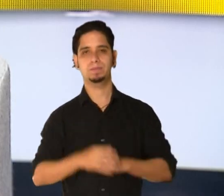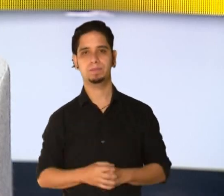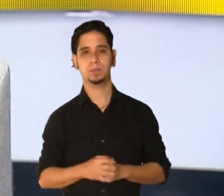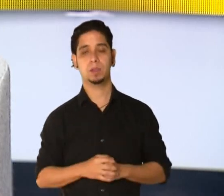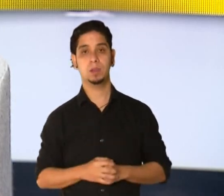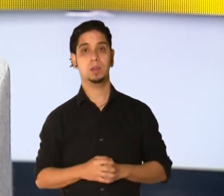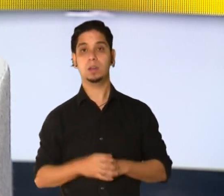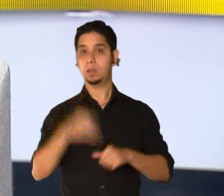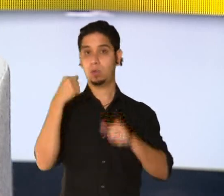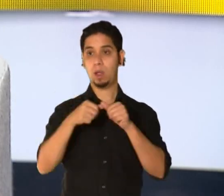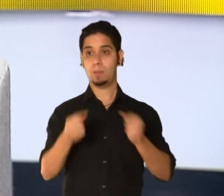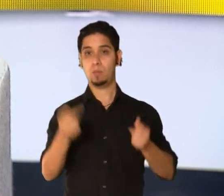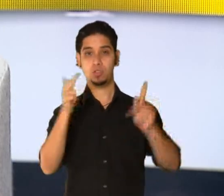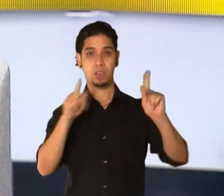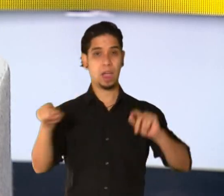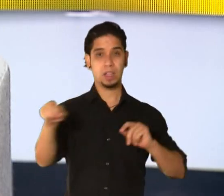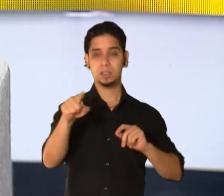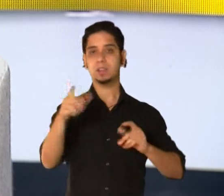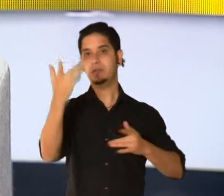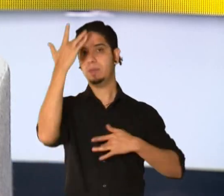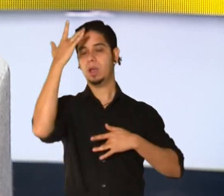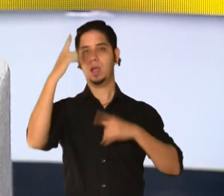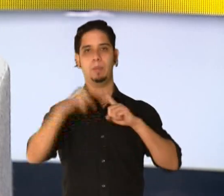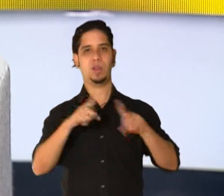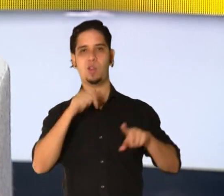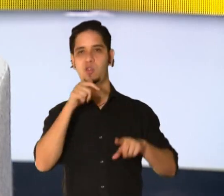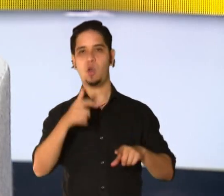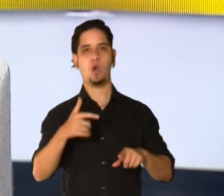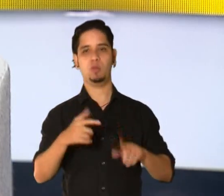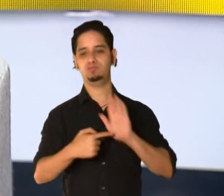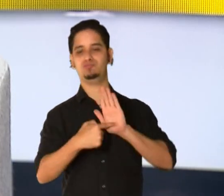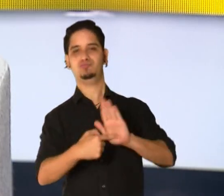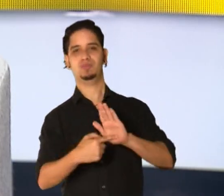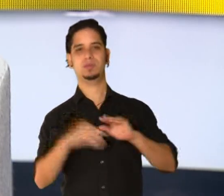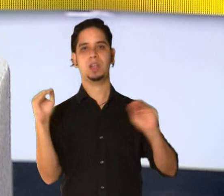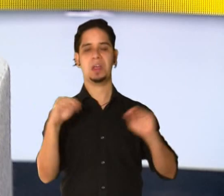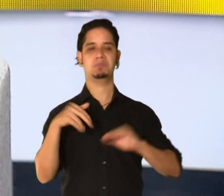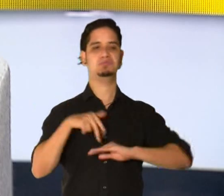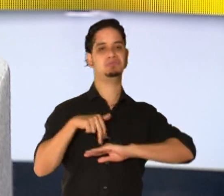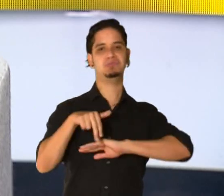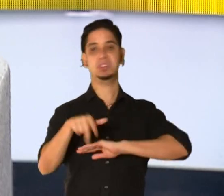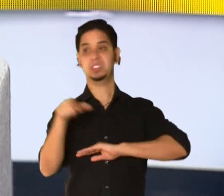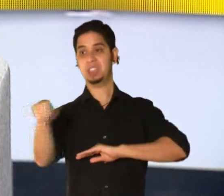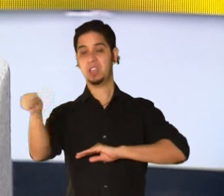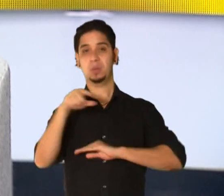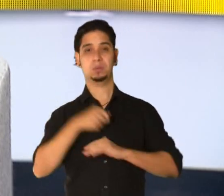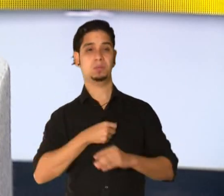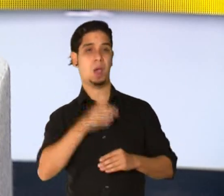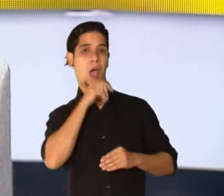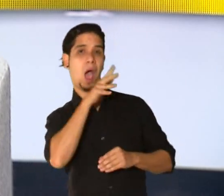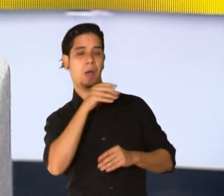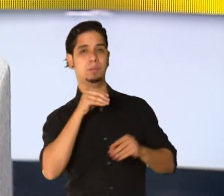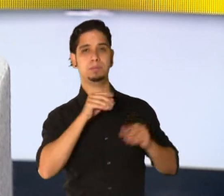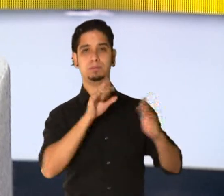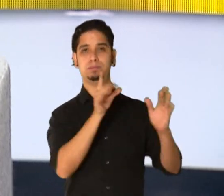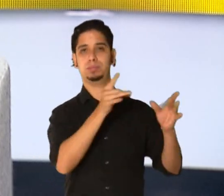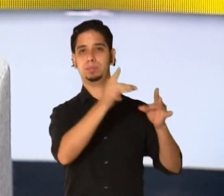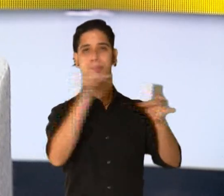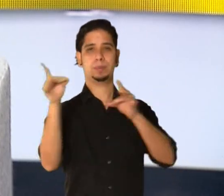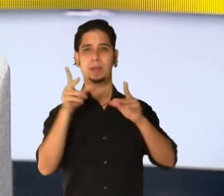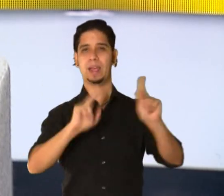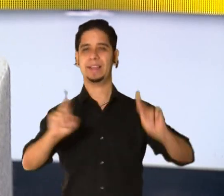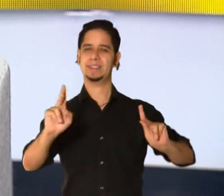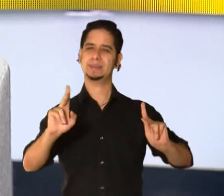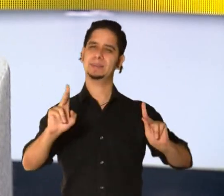porcentaje de personas infectadas que son asintomáticas, que no saben que tienen el virus y que lo están propagando. Y por esa razón es